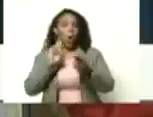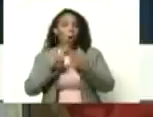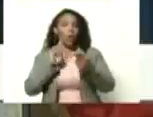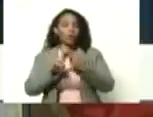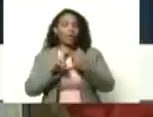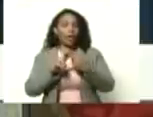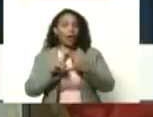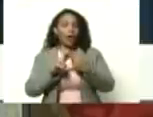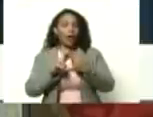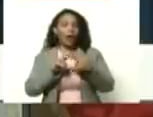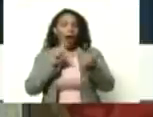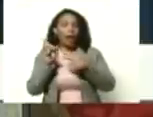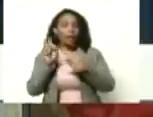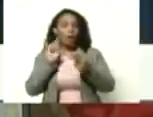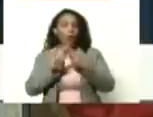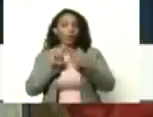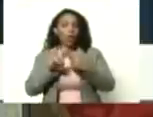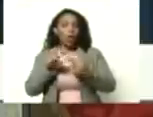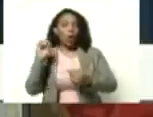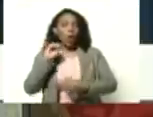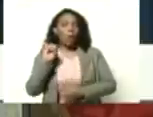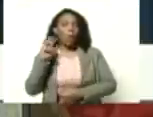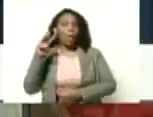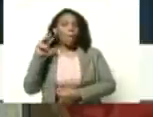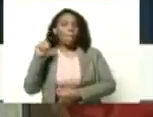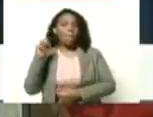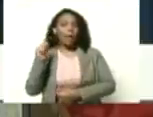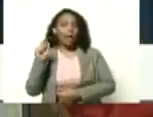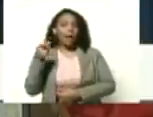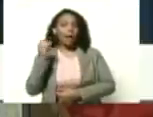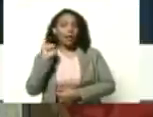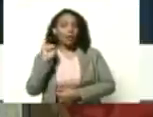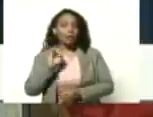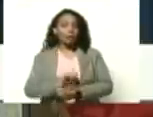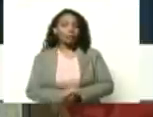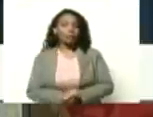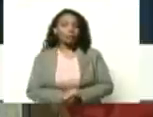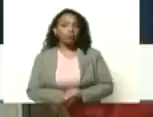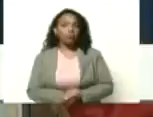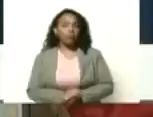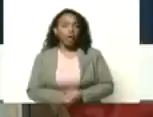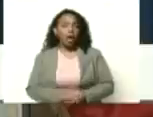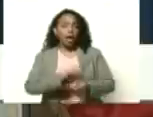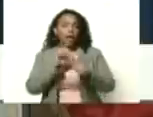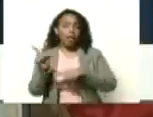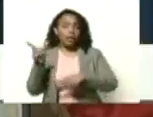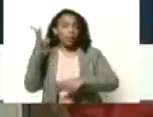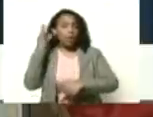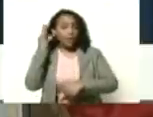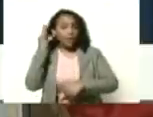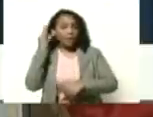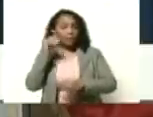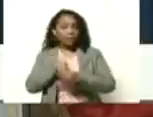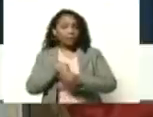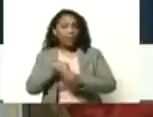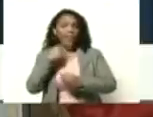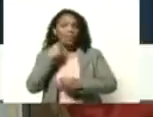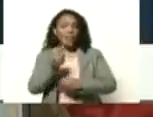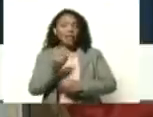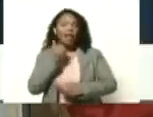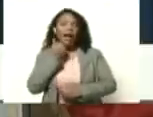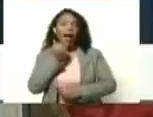o sea ella conocer como mágico mari y esta doméstica revela algo